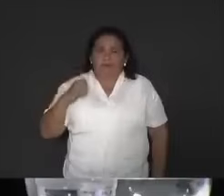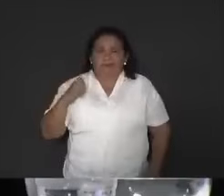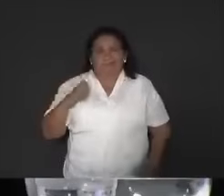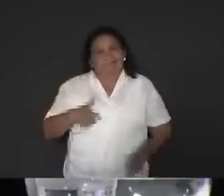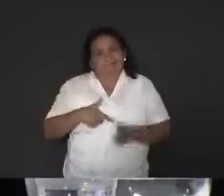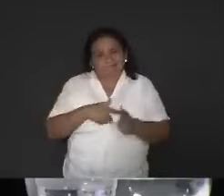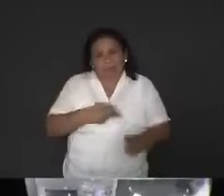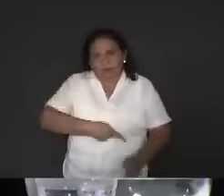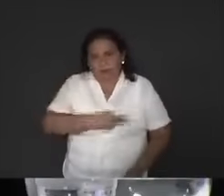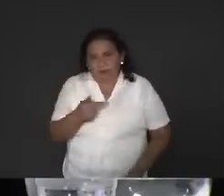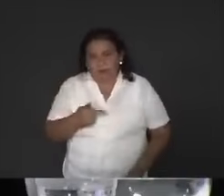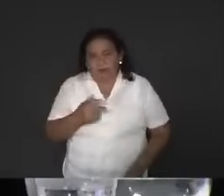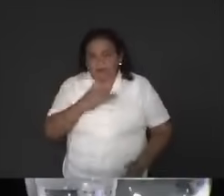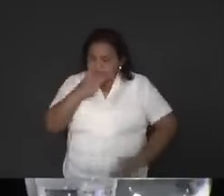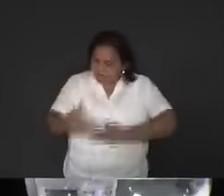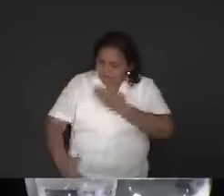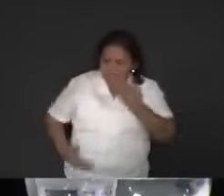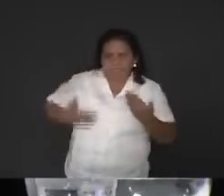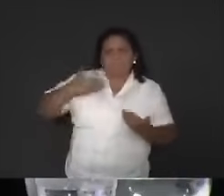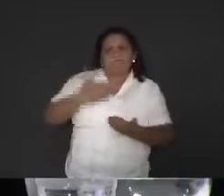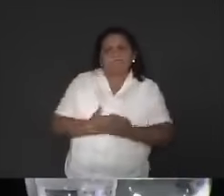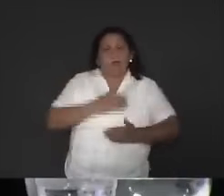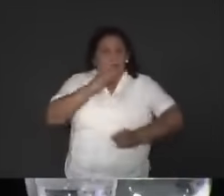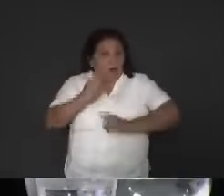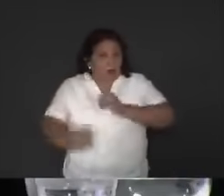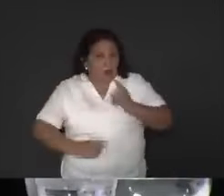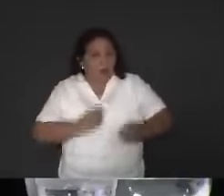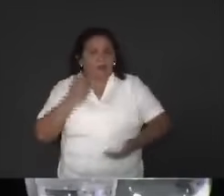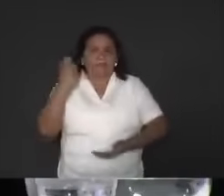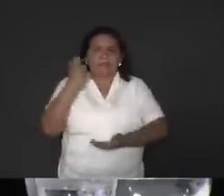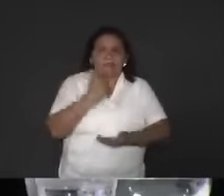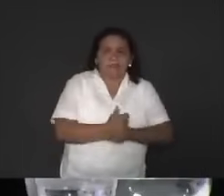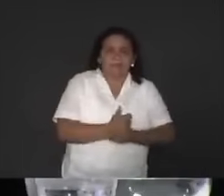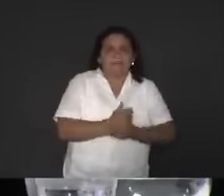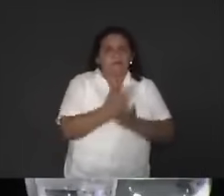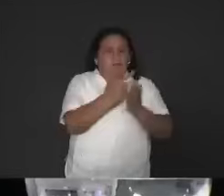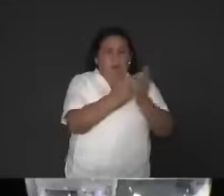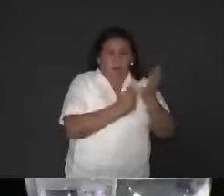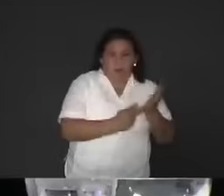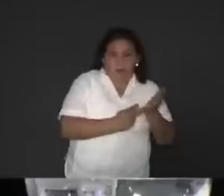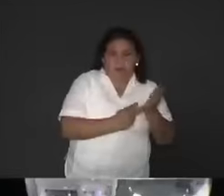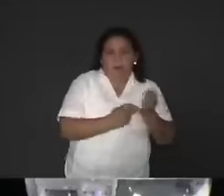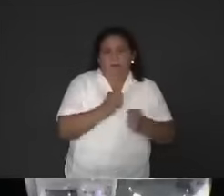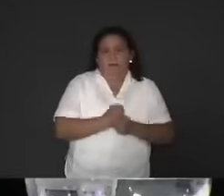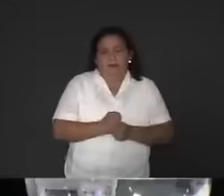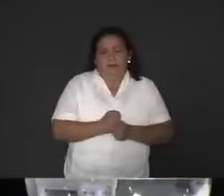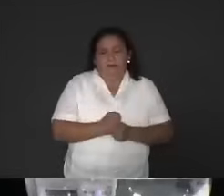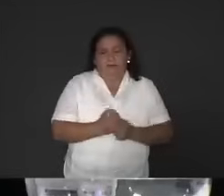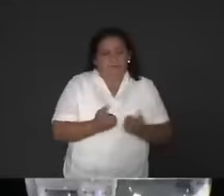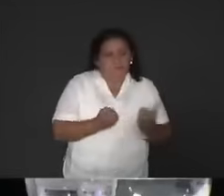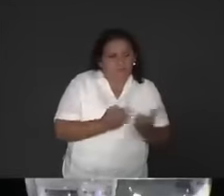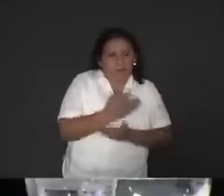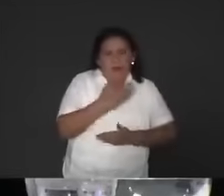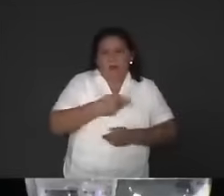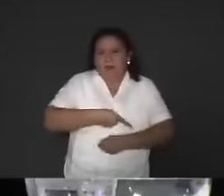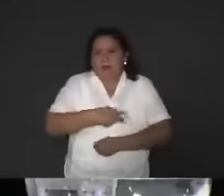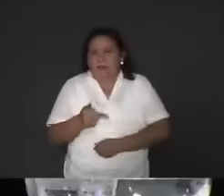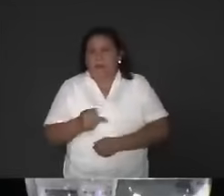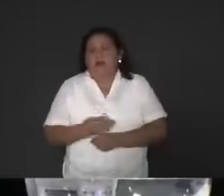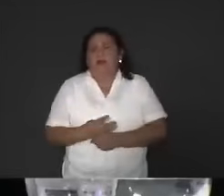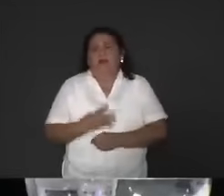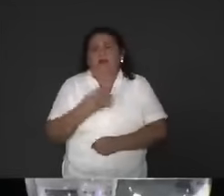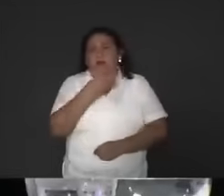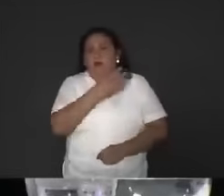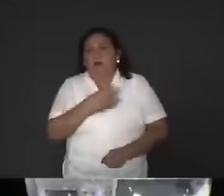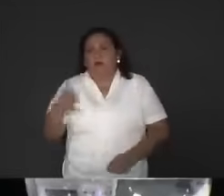pobreza. Propongo impulsar el desarrollo económico con un plan para sacar de la pobreza a 970